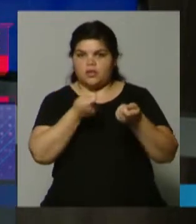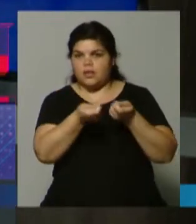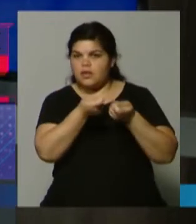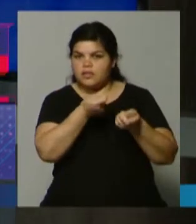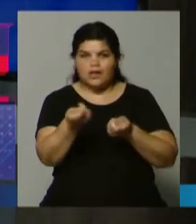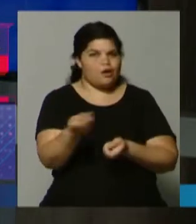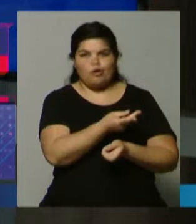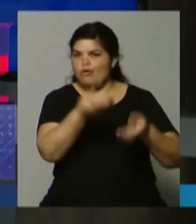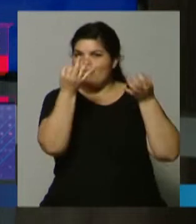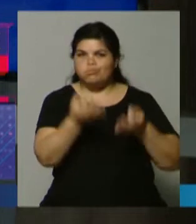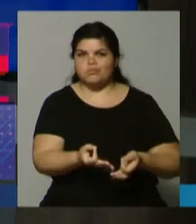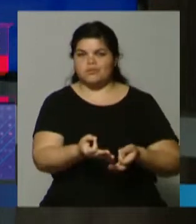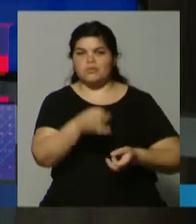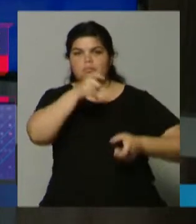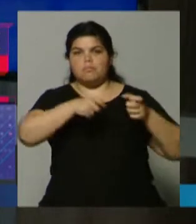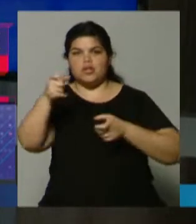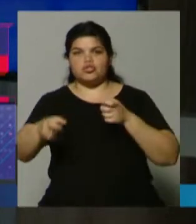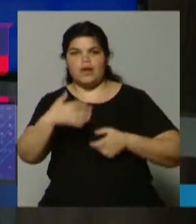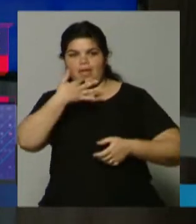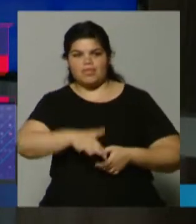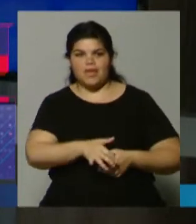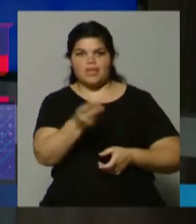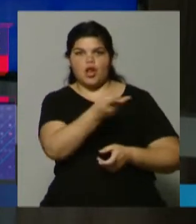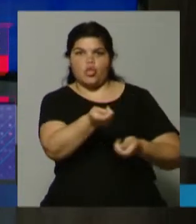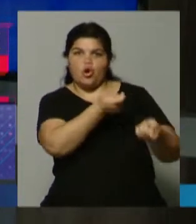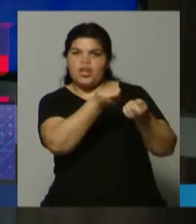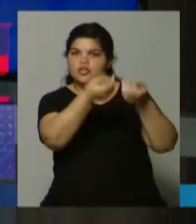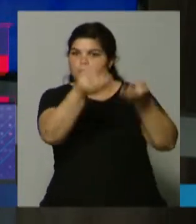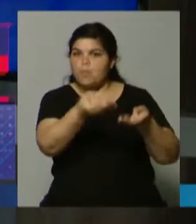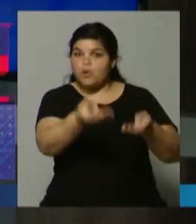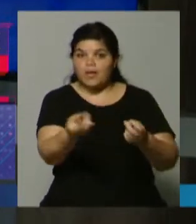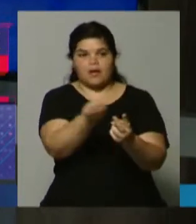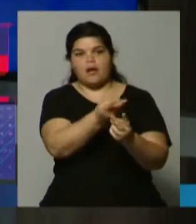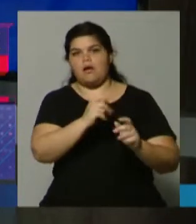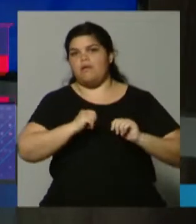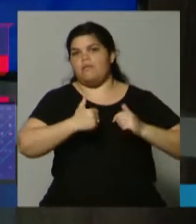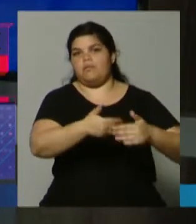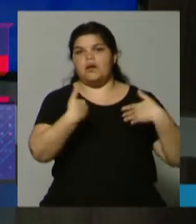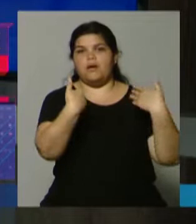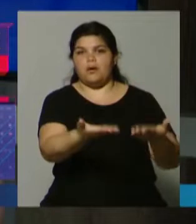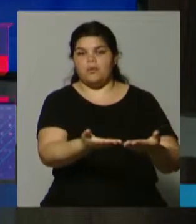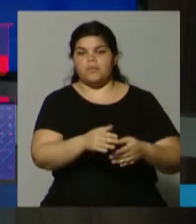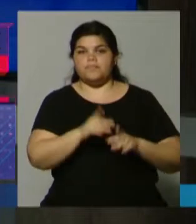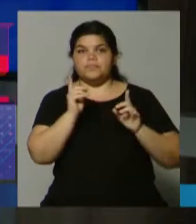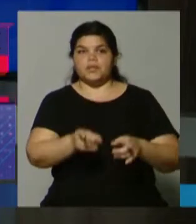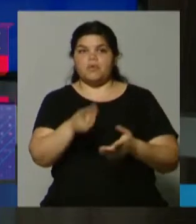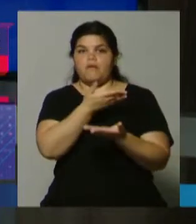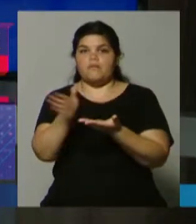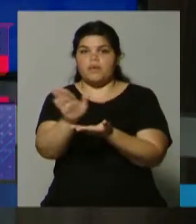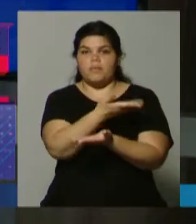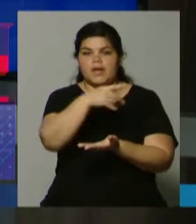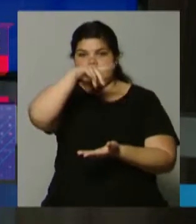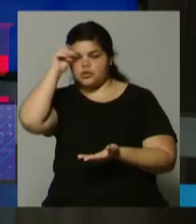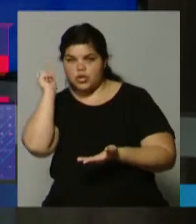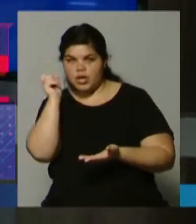de buena parte de los electores. Entonces una estrategia centrada en discutir la provincia y la provincialización de la elección, desdoblada a las elecciones nacionales,